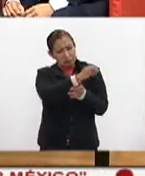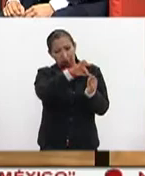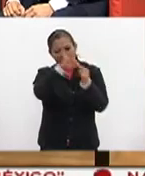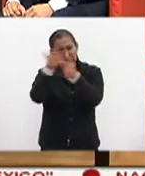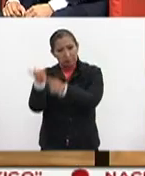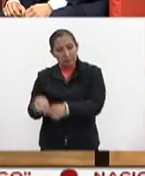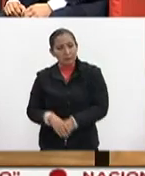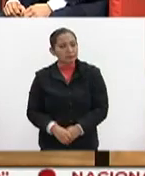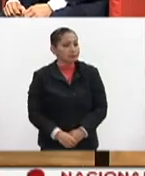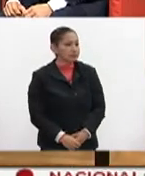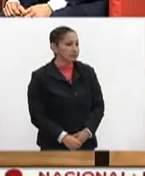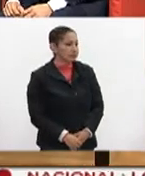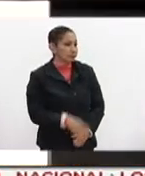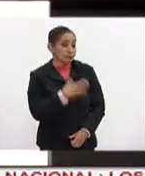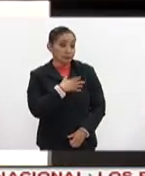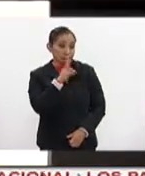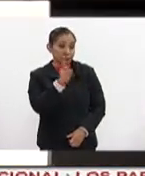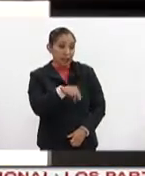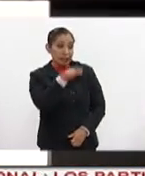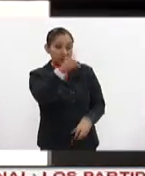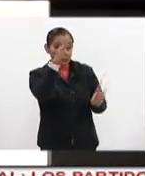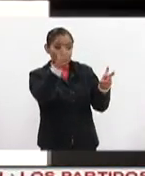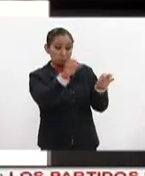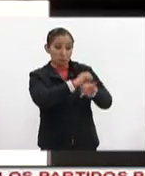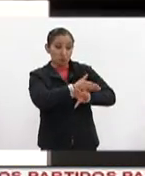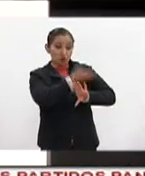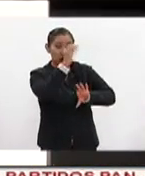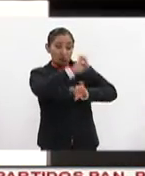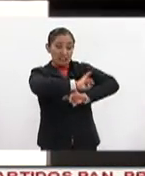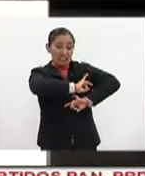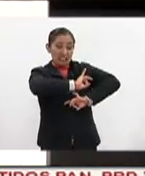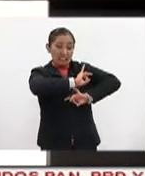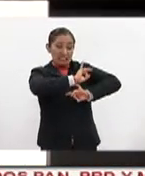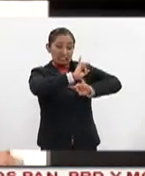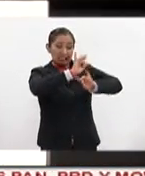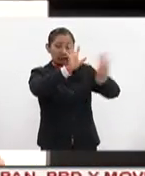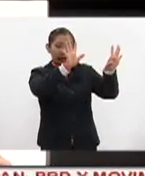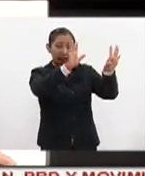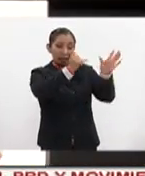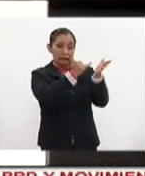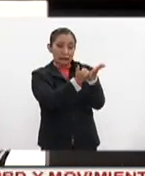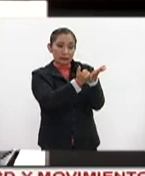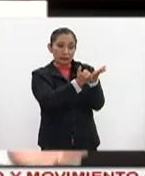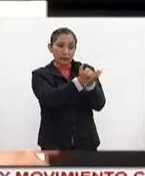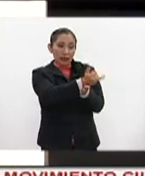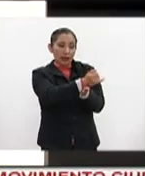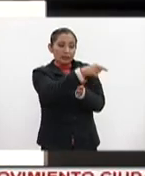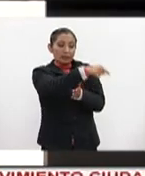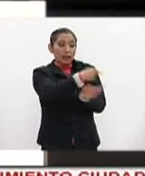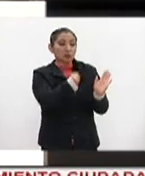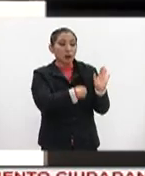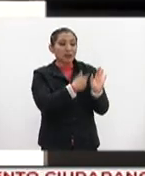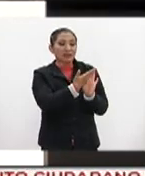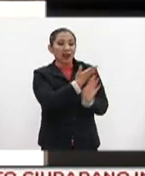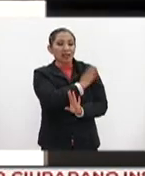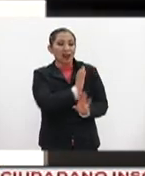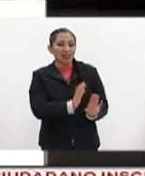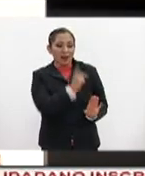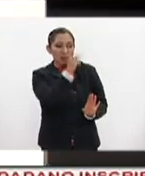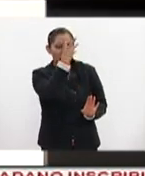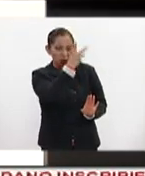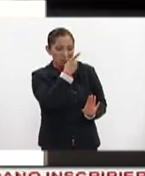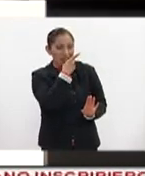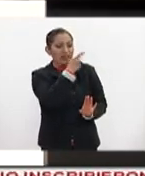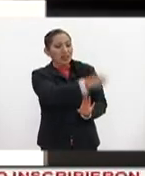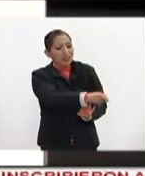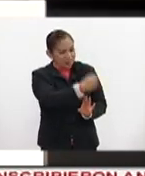decisión. Bueno, la verdad es que sí, es un tema muy complejo. La decisión es una promesa de campaña. Trump ya había